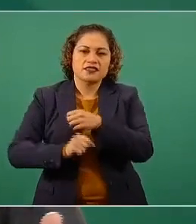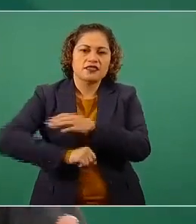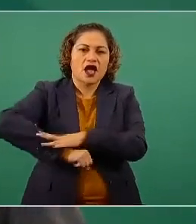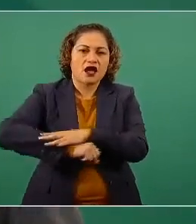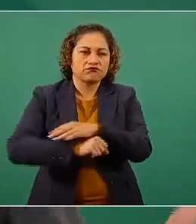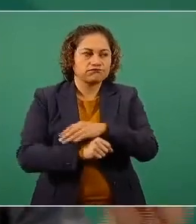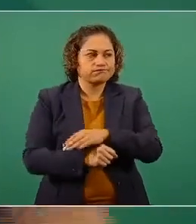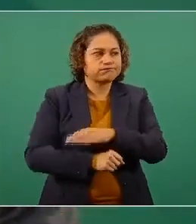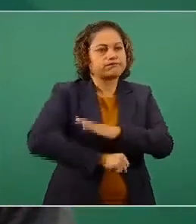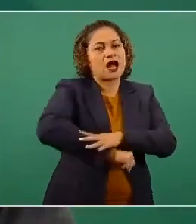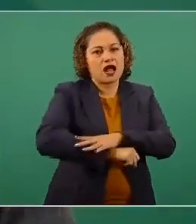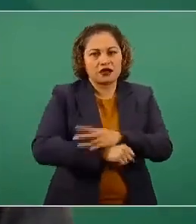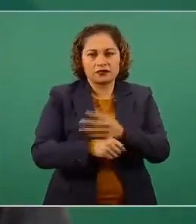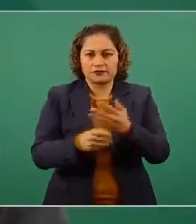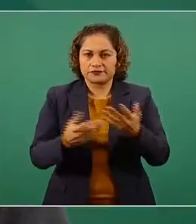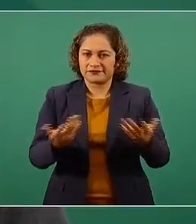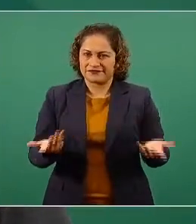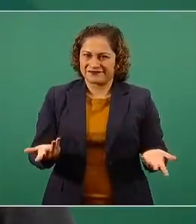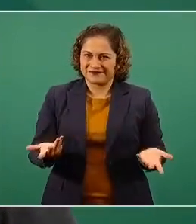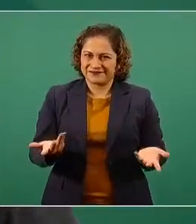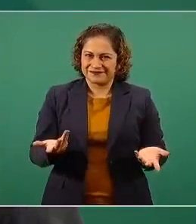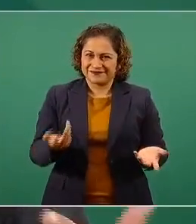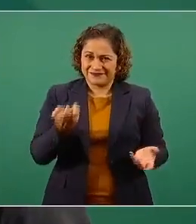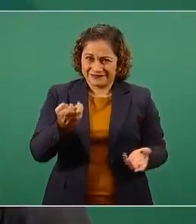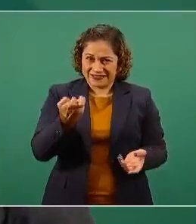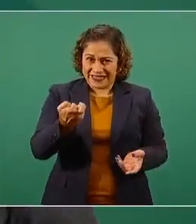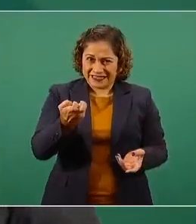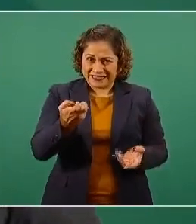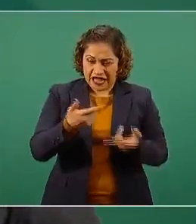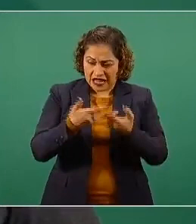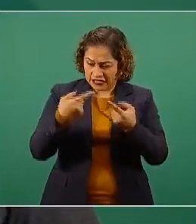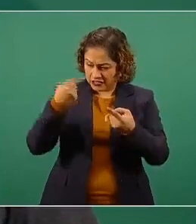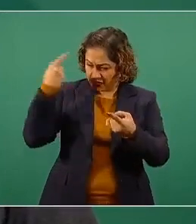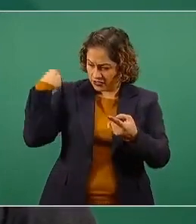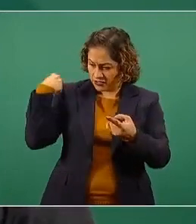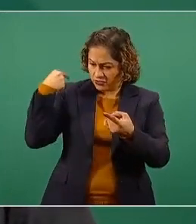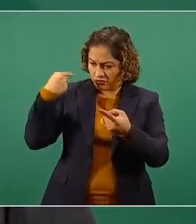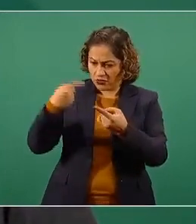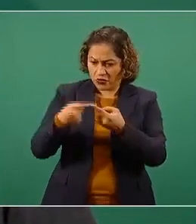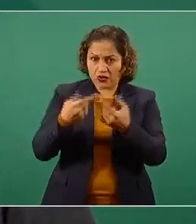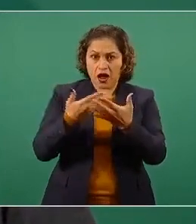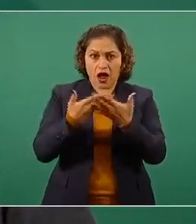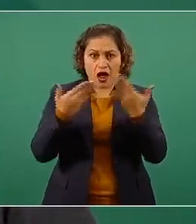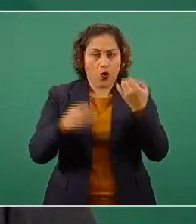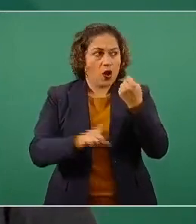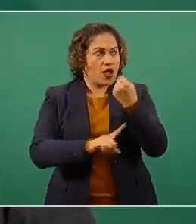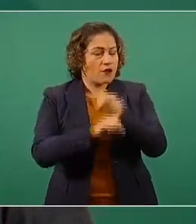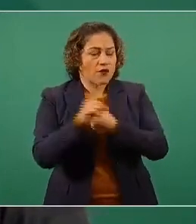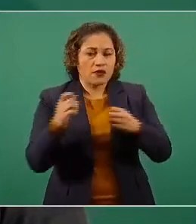Entonces, que sirva todo esto de lección y